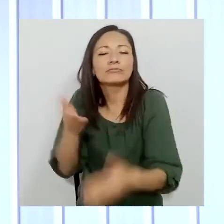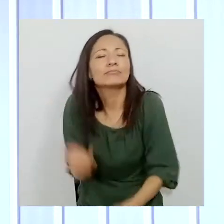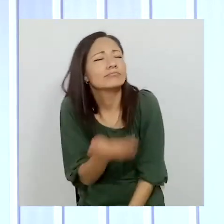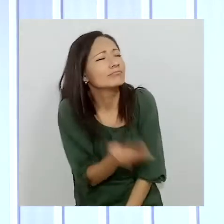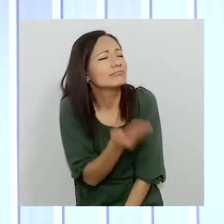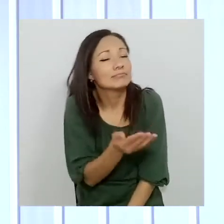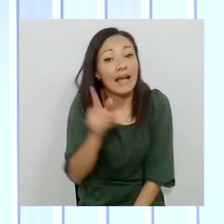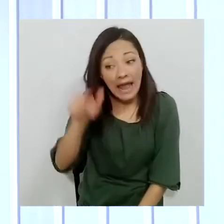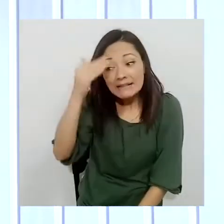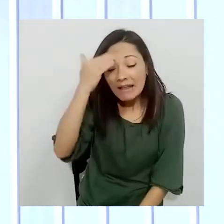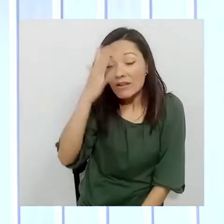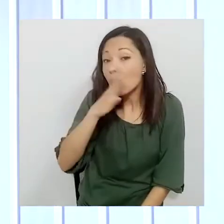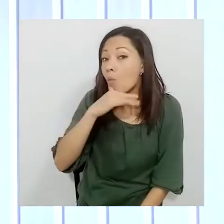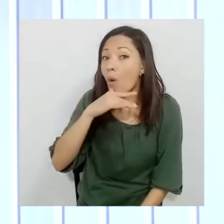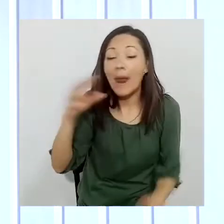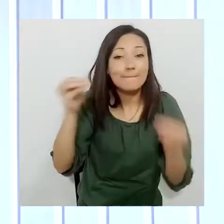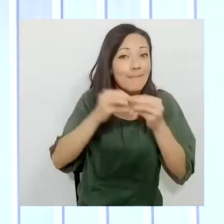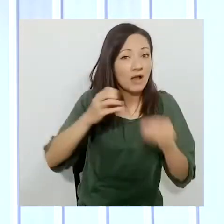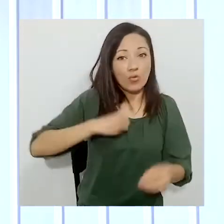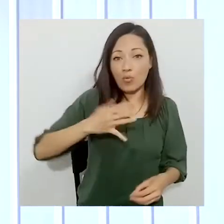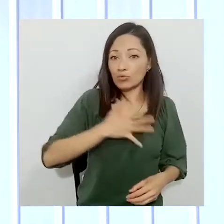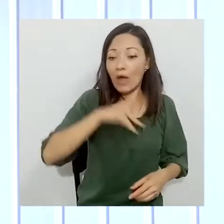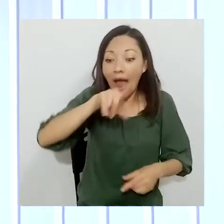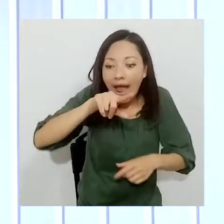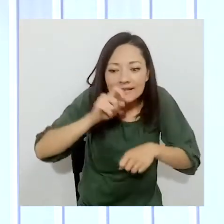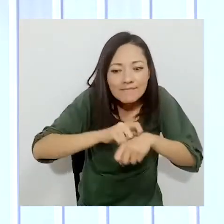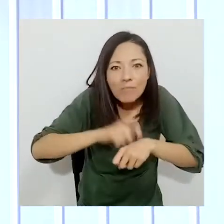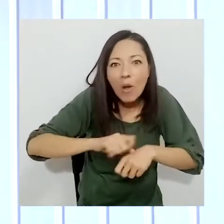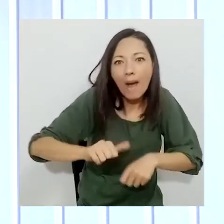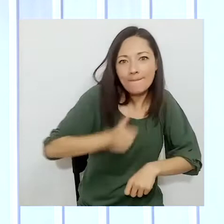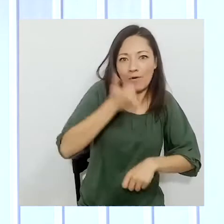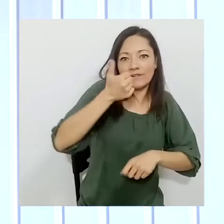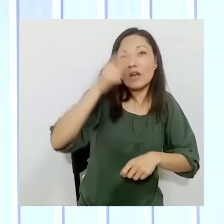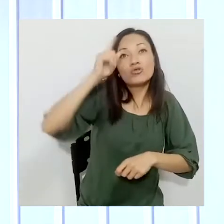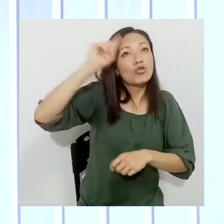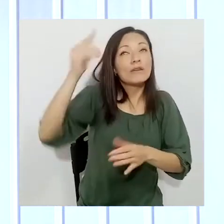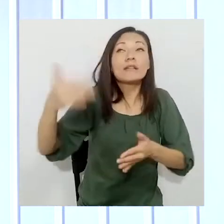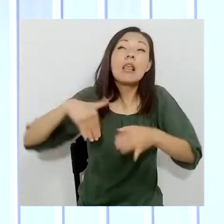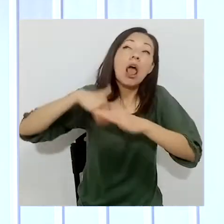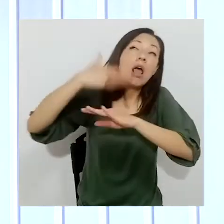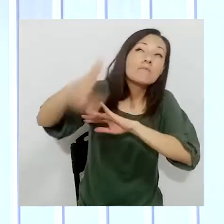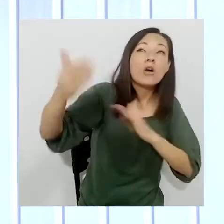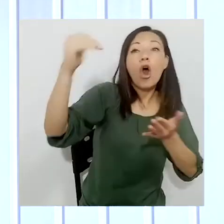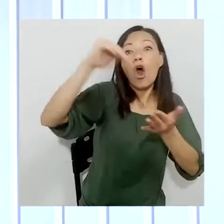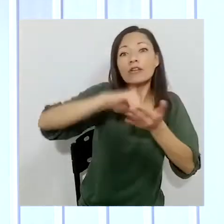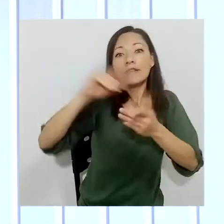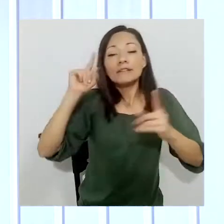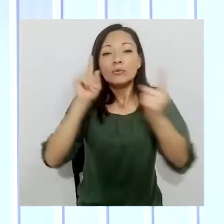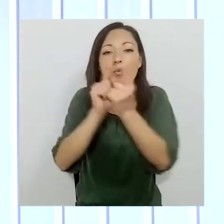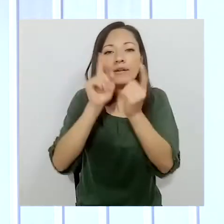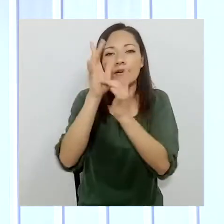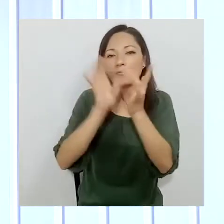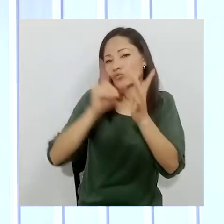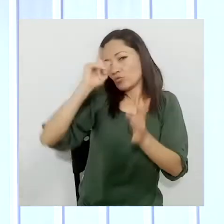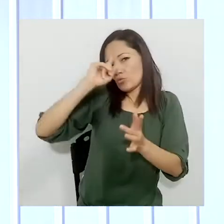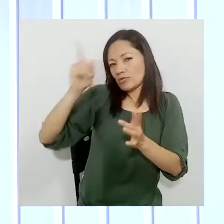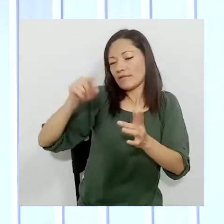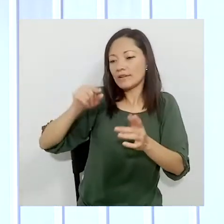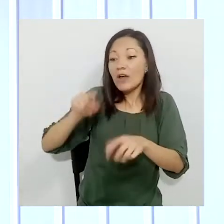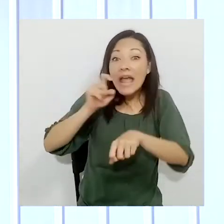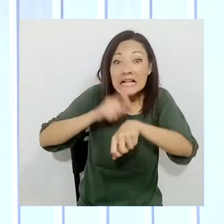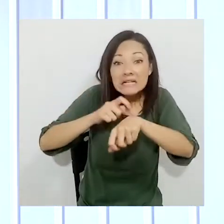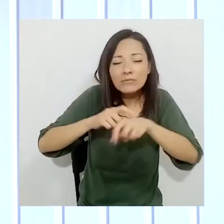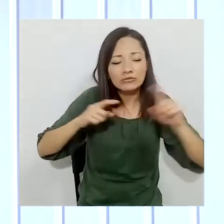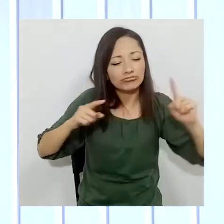oportunidad. Jesús no va a volver a pasar por ahí. O no sabe, él no sabe si Jesús va a volver a pasar por ahí. Entonces lo que él hace